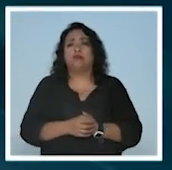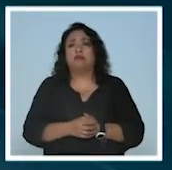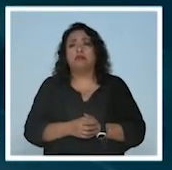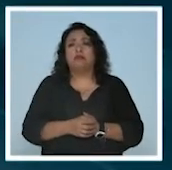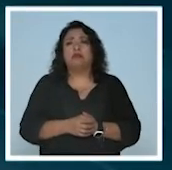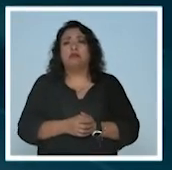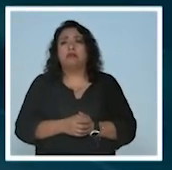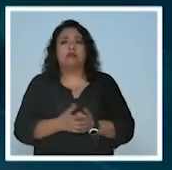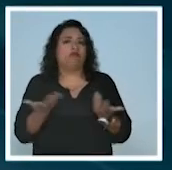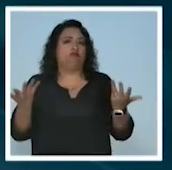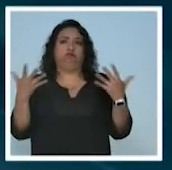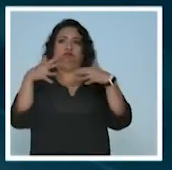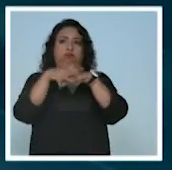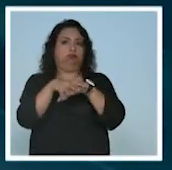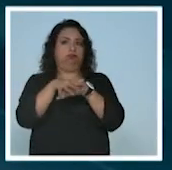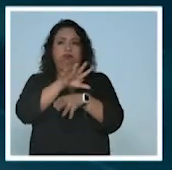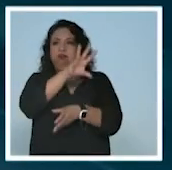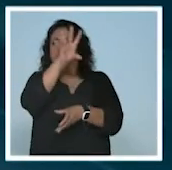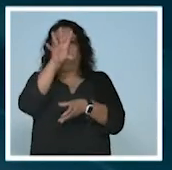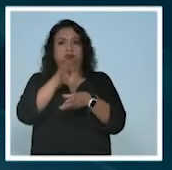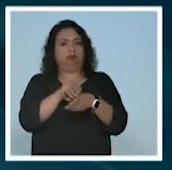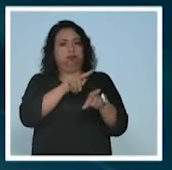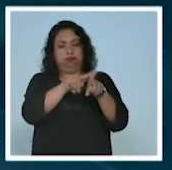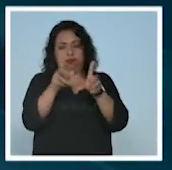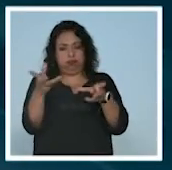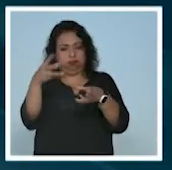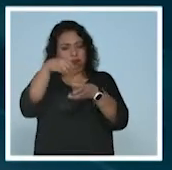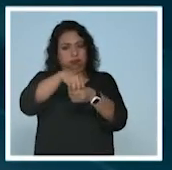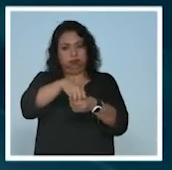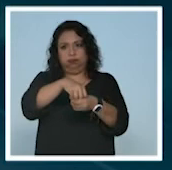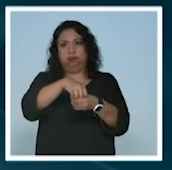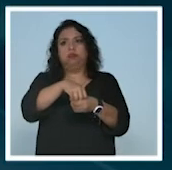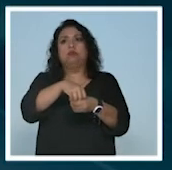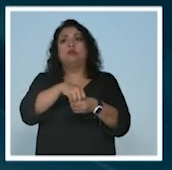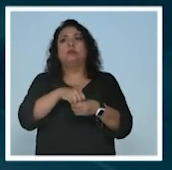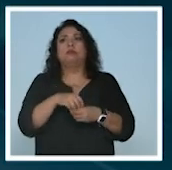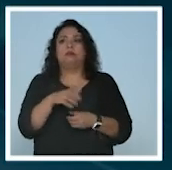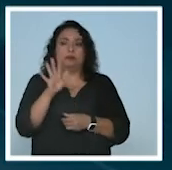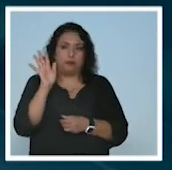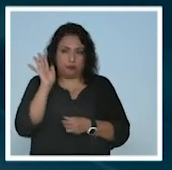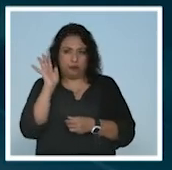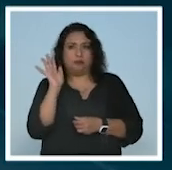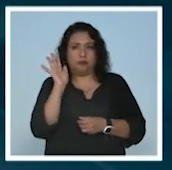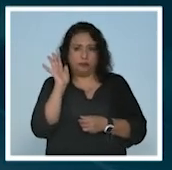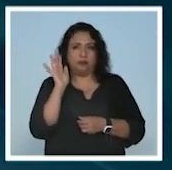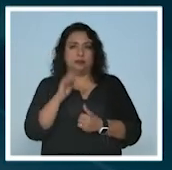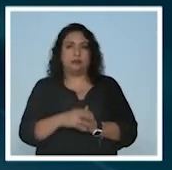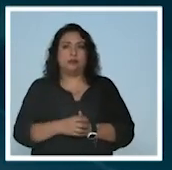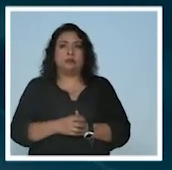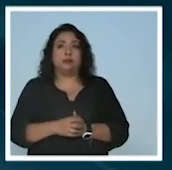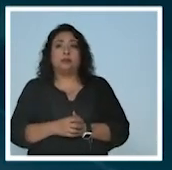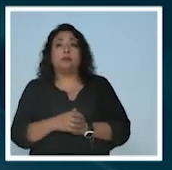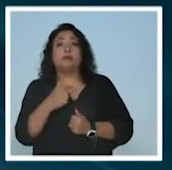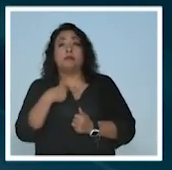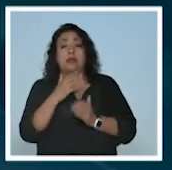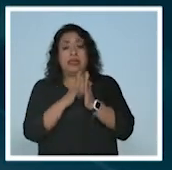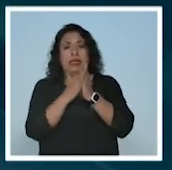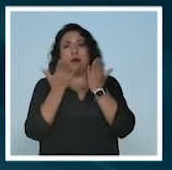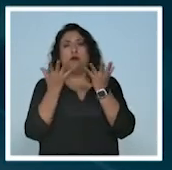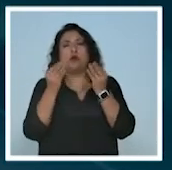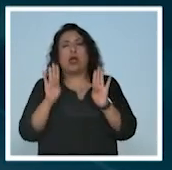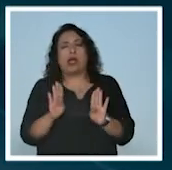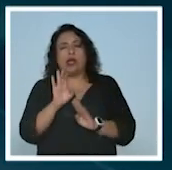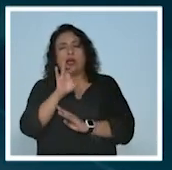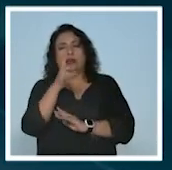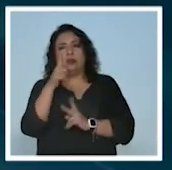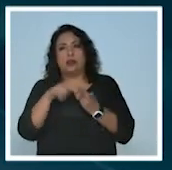La hibridez de los géneros. Alguien dice, ampliando un poquito, que mis novelas son muy ensayísticas